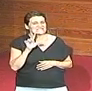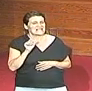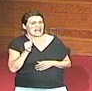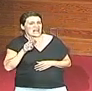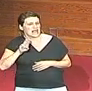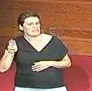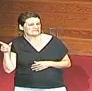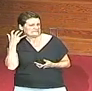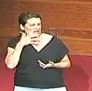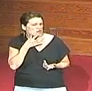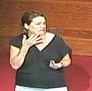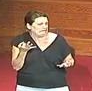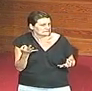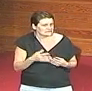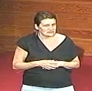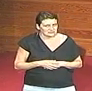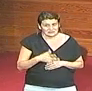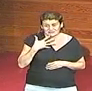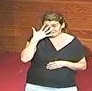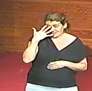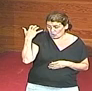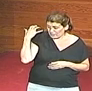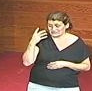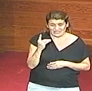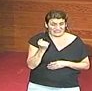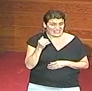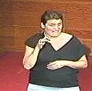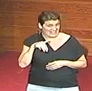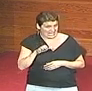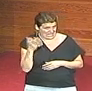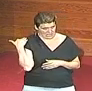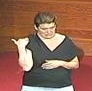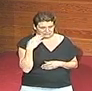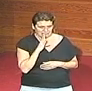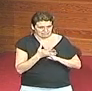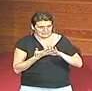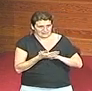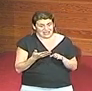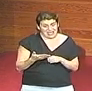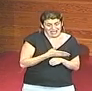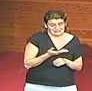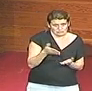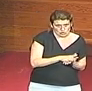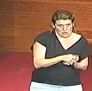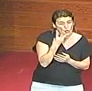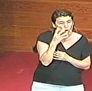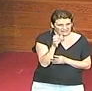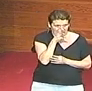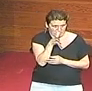raro? ¿Os acordáis de Dafne, no? Que os decía Dafne Caruana, antes de morir, 40 demandas. ¿Qué